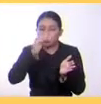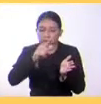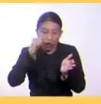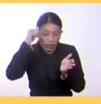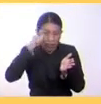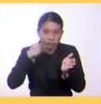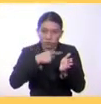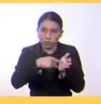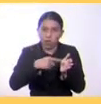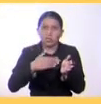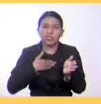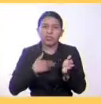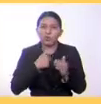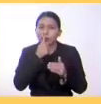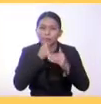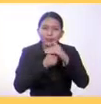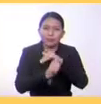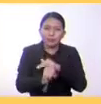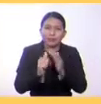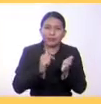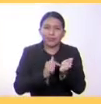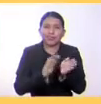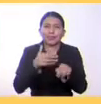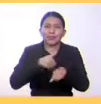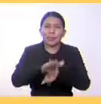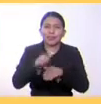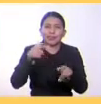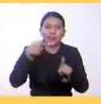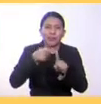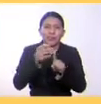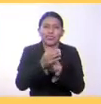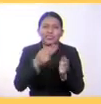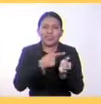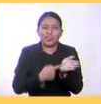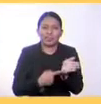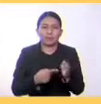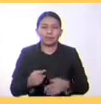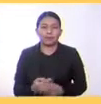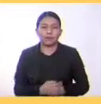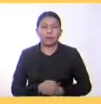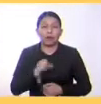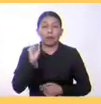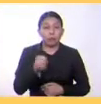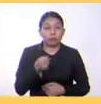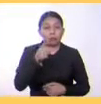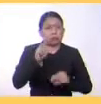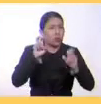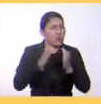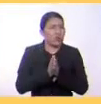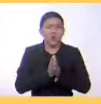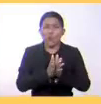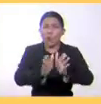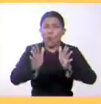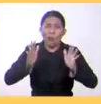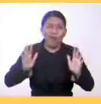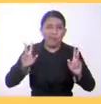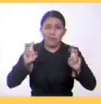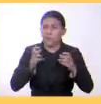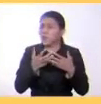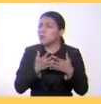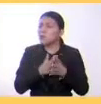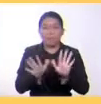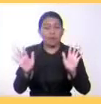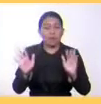encuentra oculto o entre líneas. Puede abordar cualquier temática. No obstante,